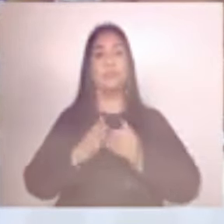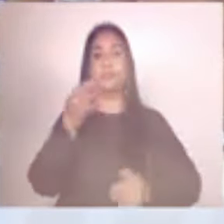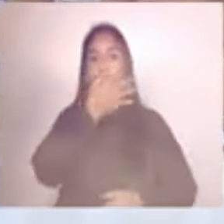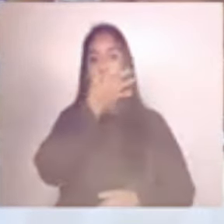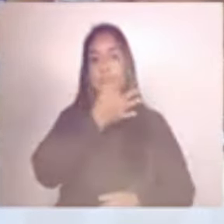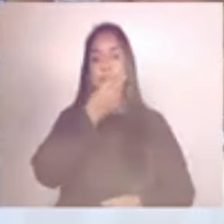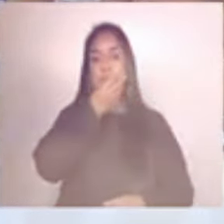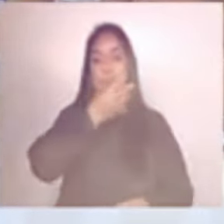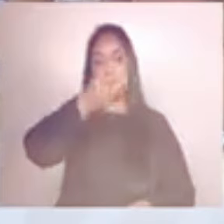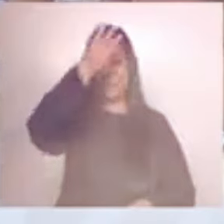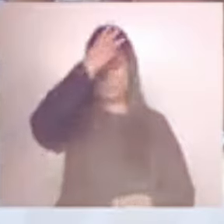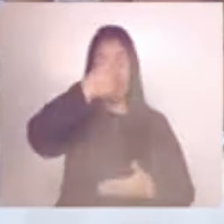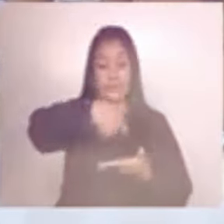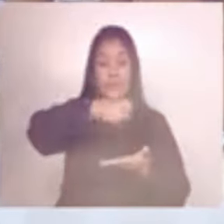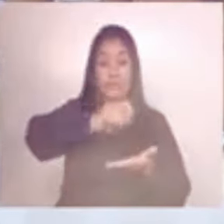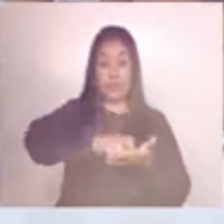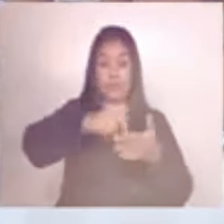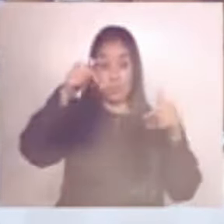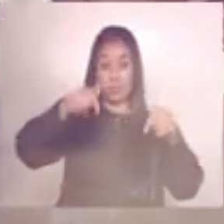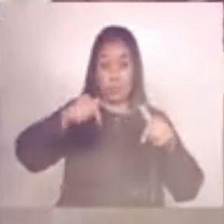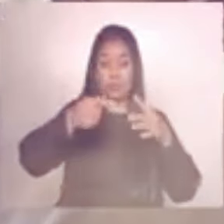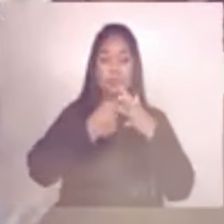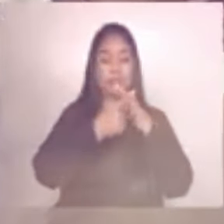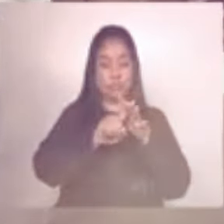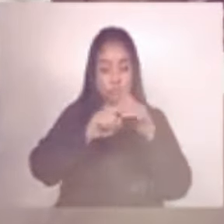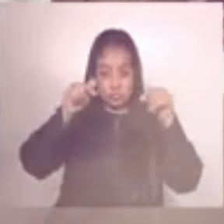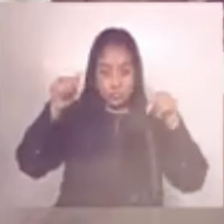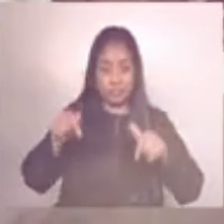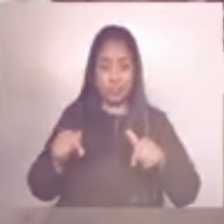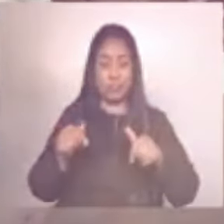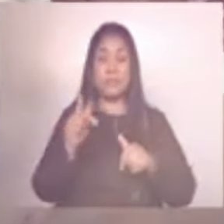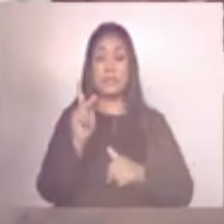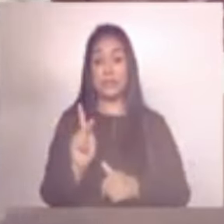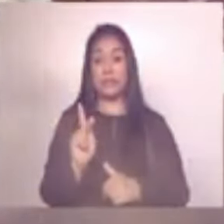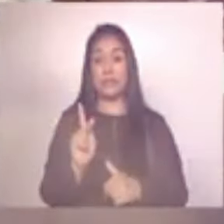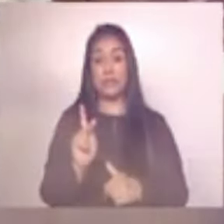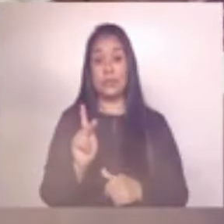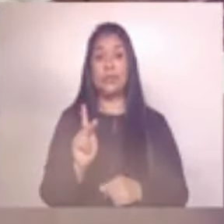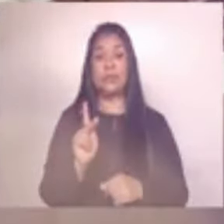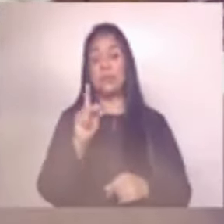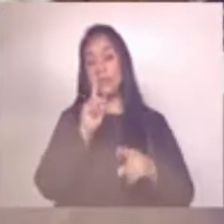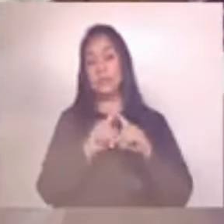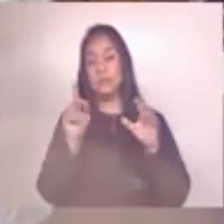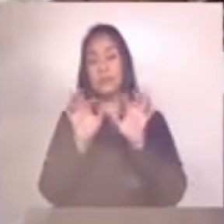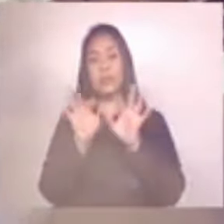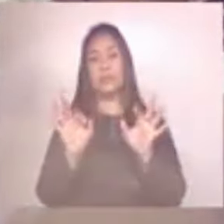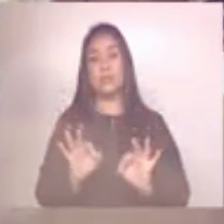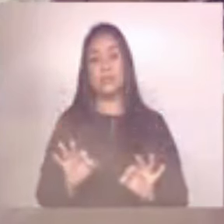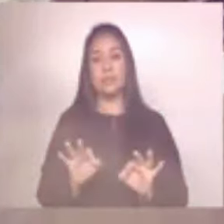Indígena que firmamos hoy, que inicia hoy y que de manera